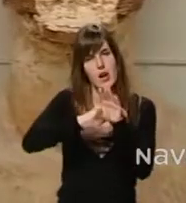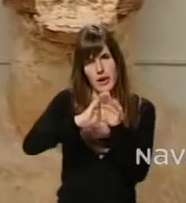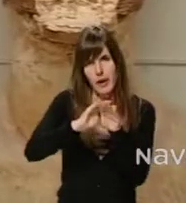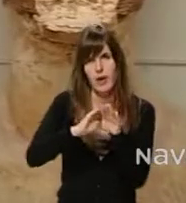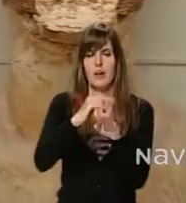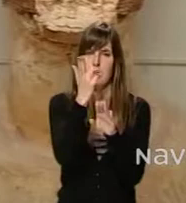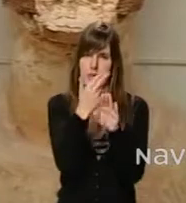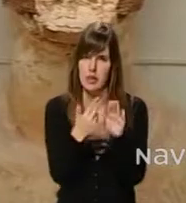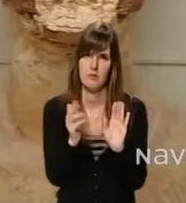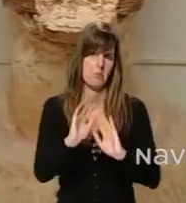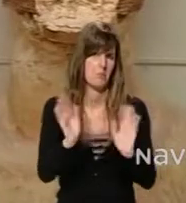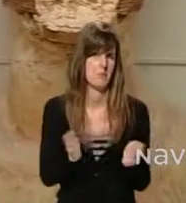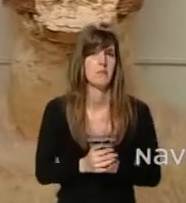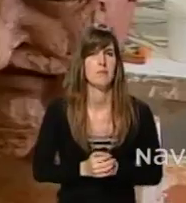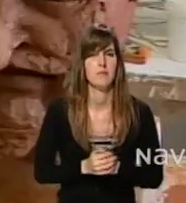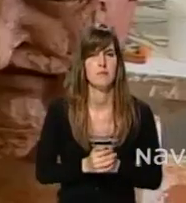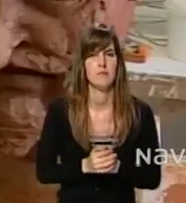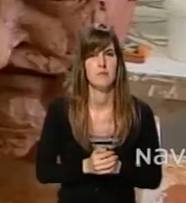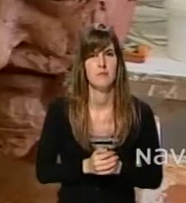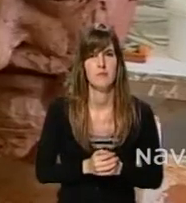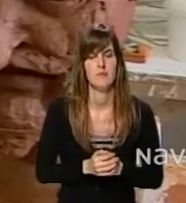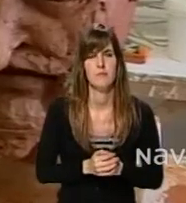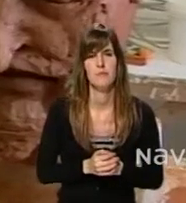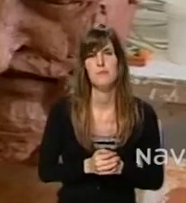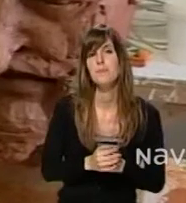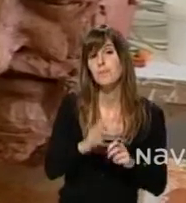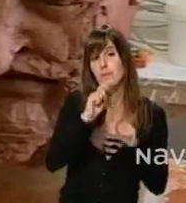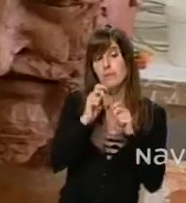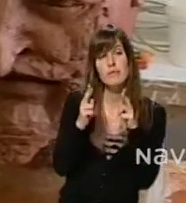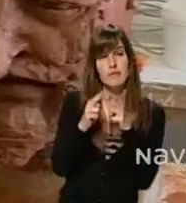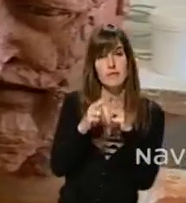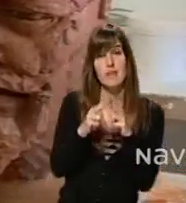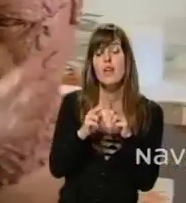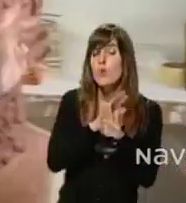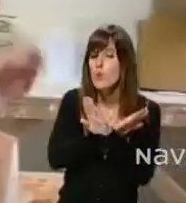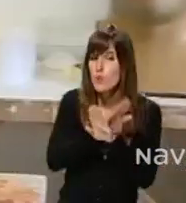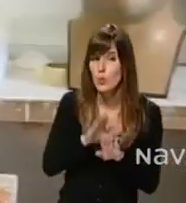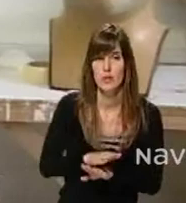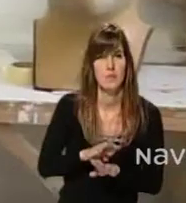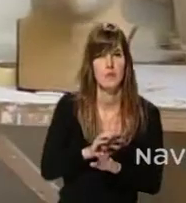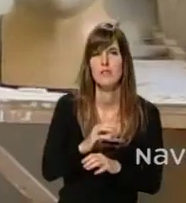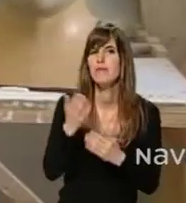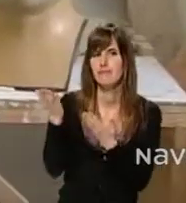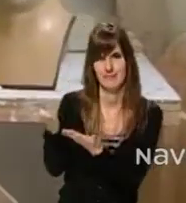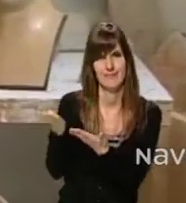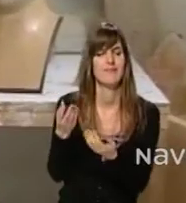lijarlo, pintarlo y demás, pero el proceso es este. Y ese sería el resultado final. Eso es, ahí ya sería un cabezudo